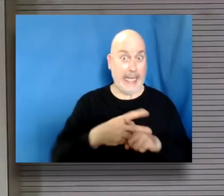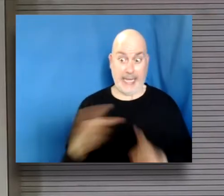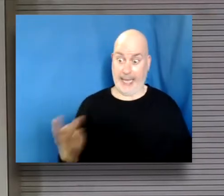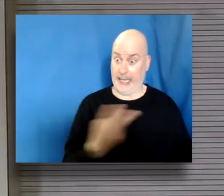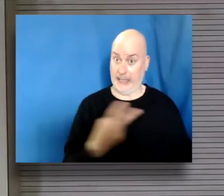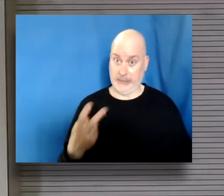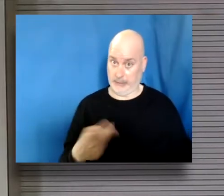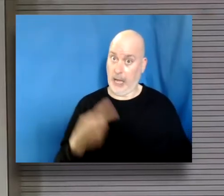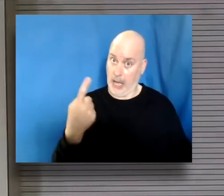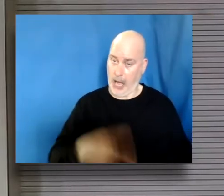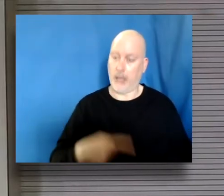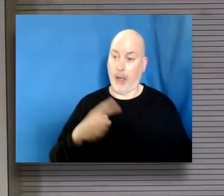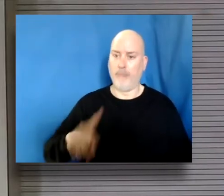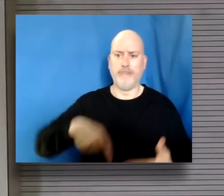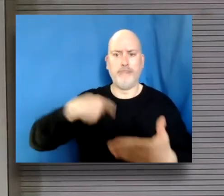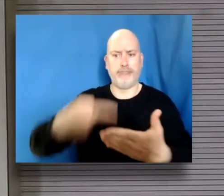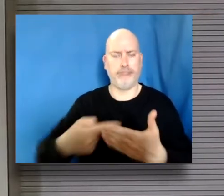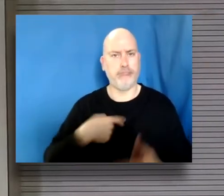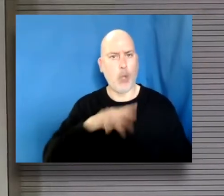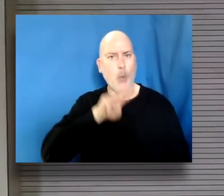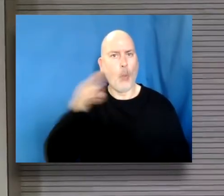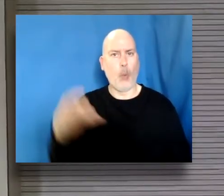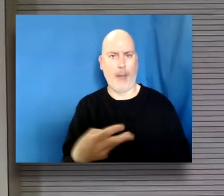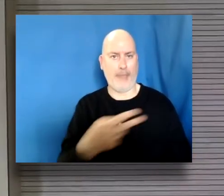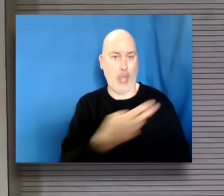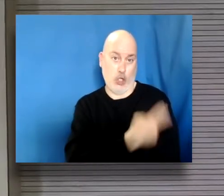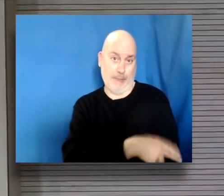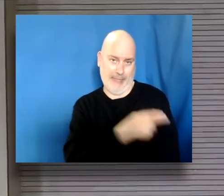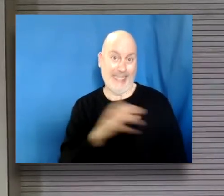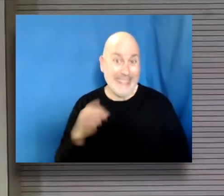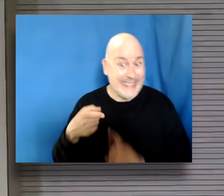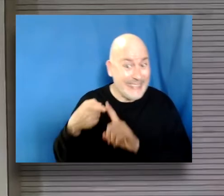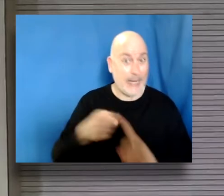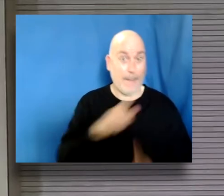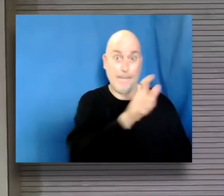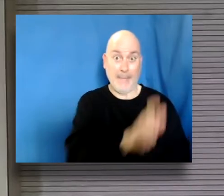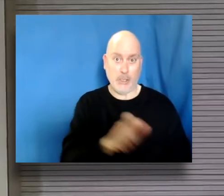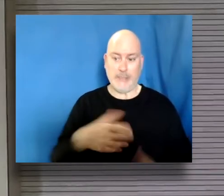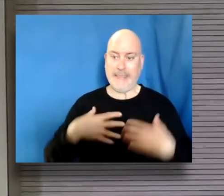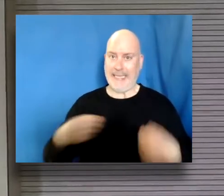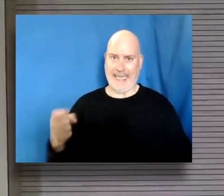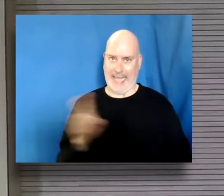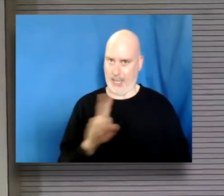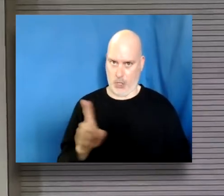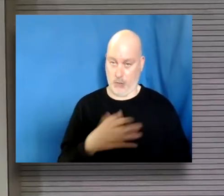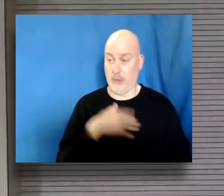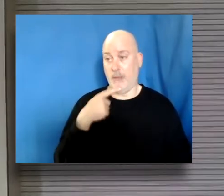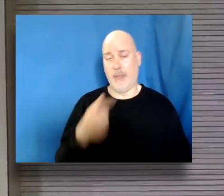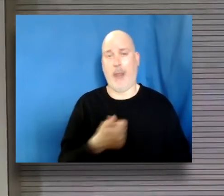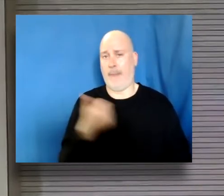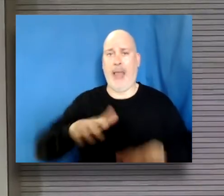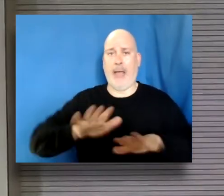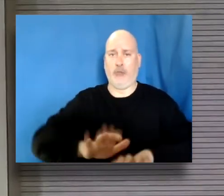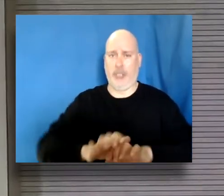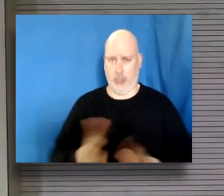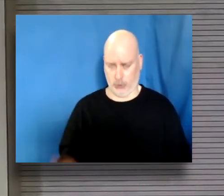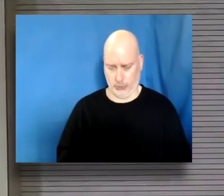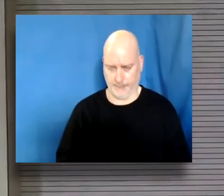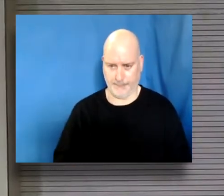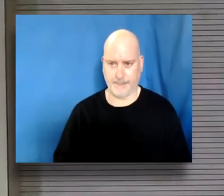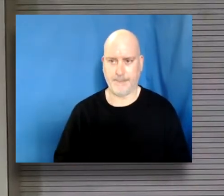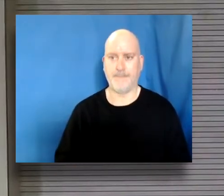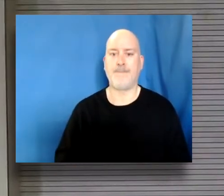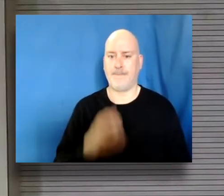también en la web del hospital y que van dirigidos a personal no sanitario. Son talleres de primeros auxilios. Muy